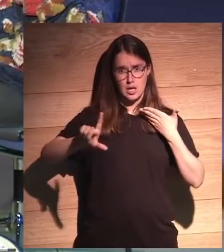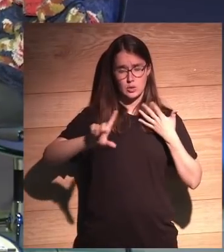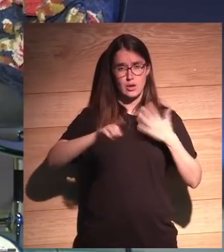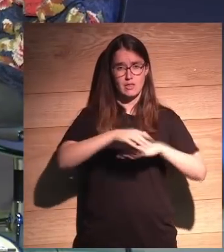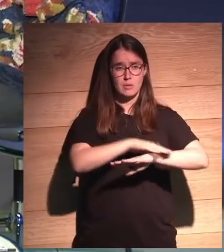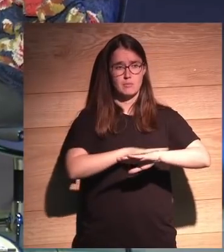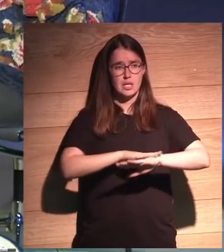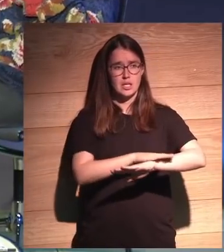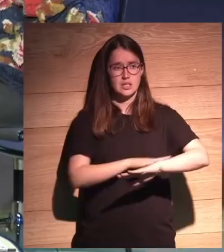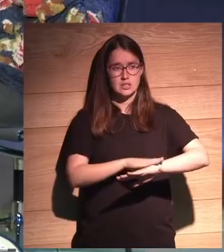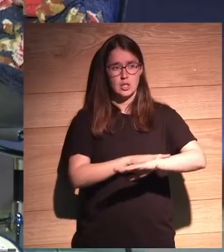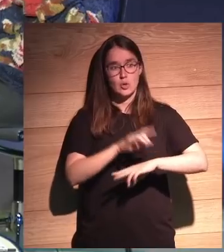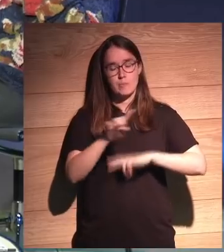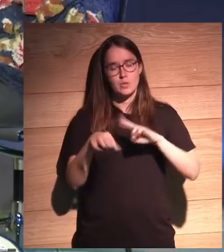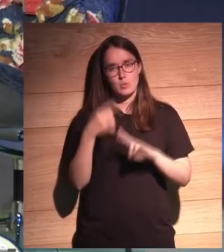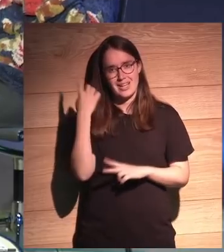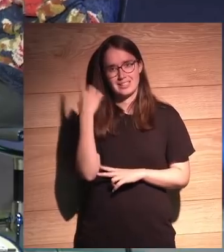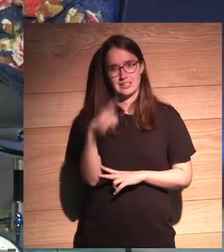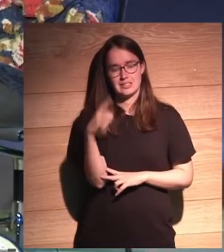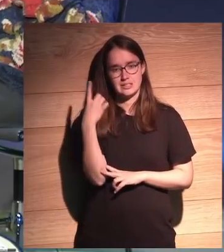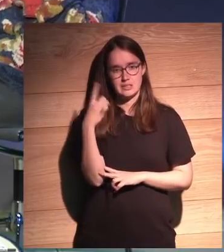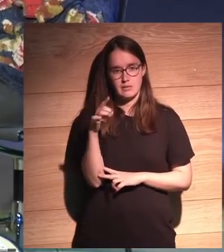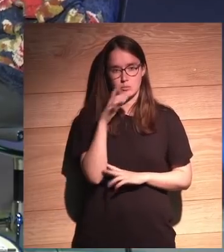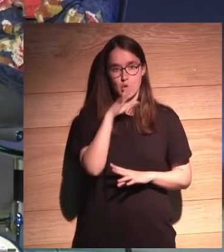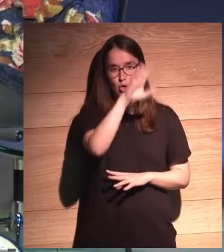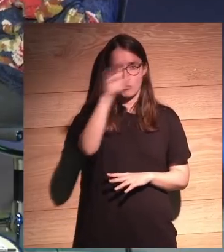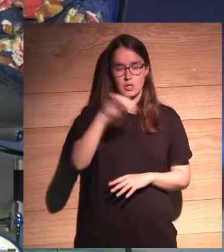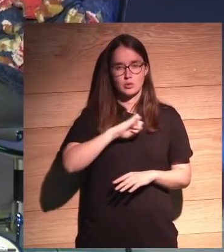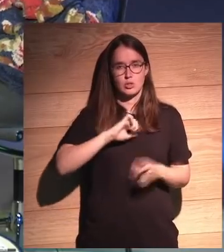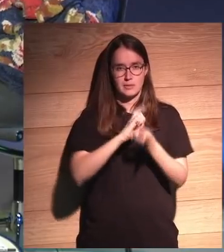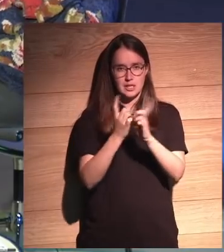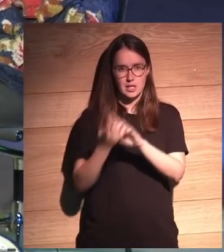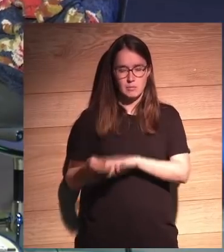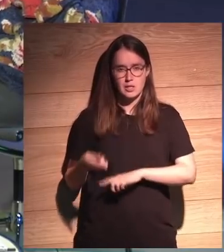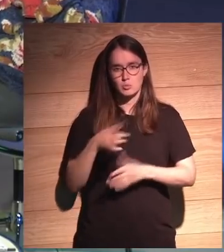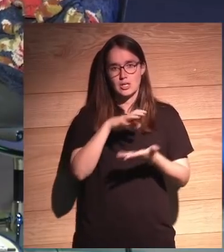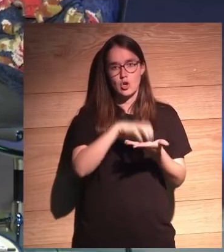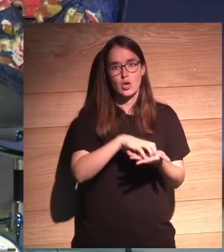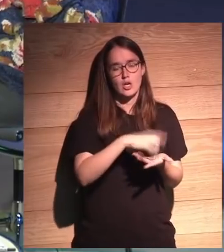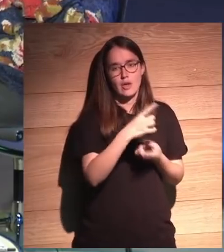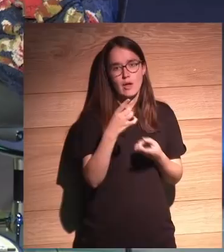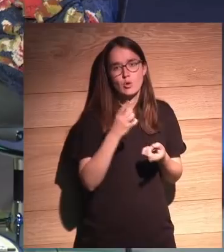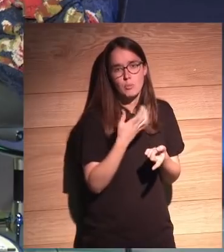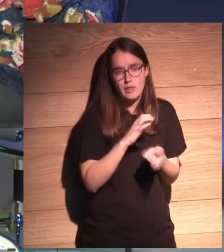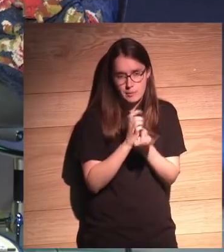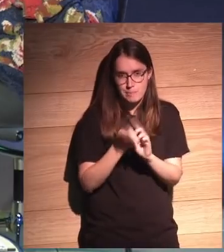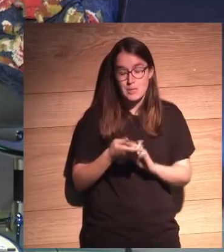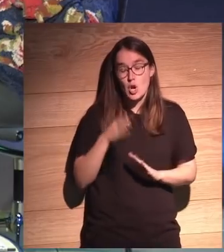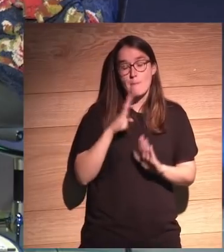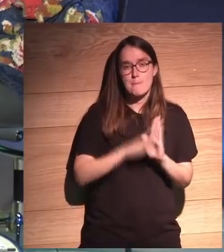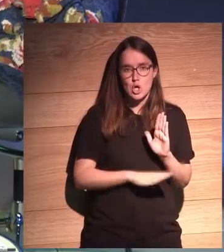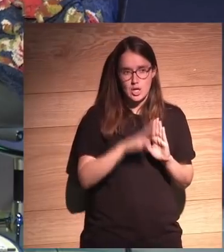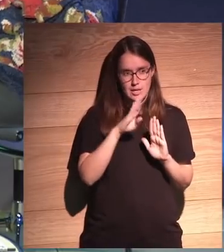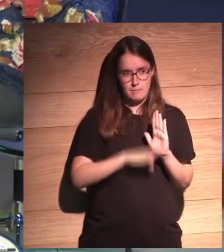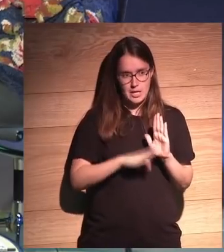del Ministerio, luego ya sabéis que después por comunidades cambia y después también cada centro tiene autonomía, ¿no? Pero el